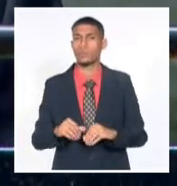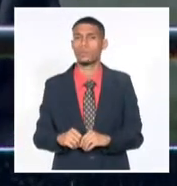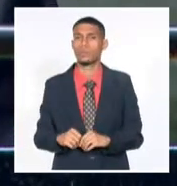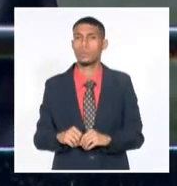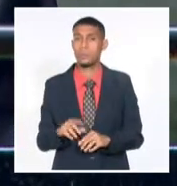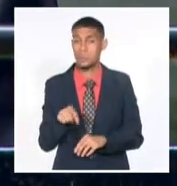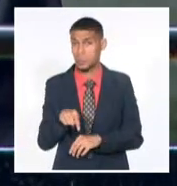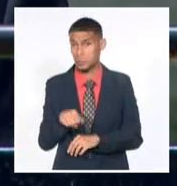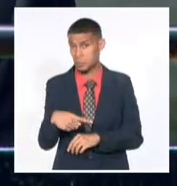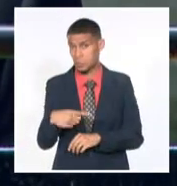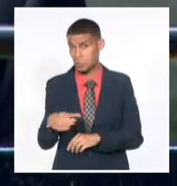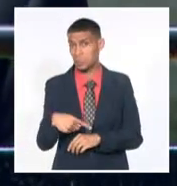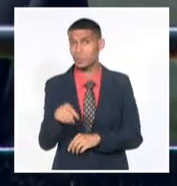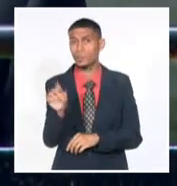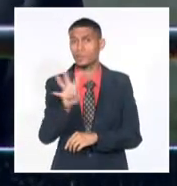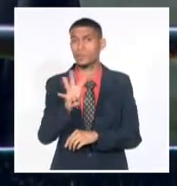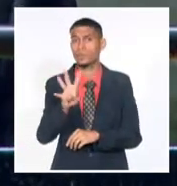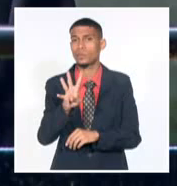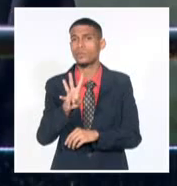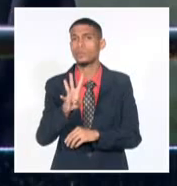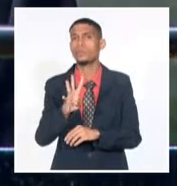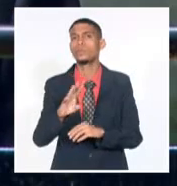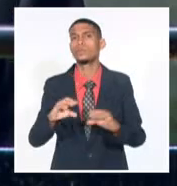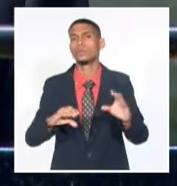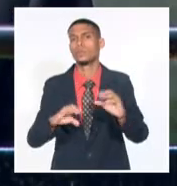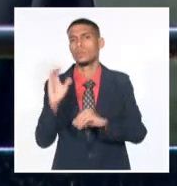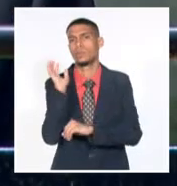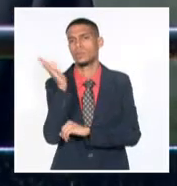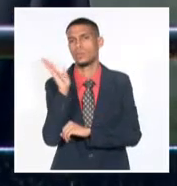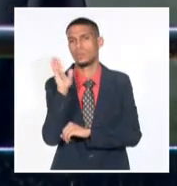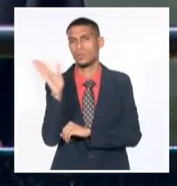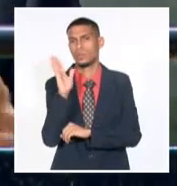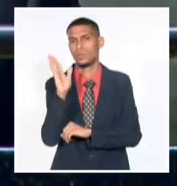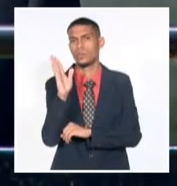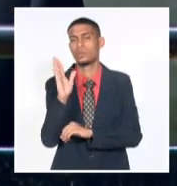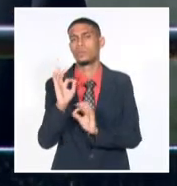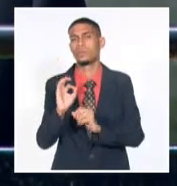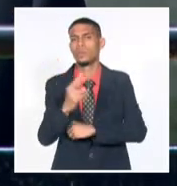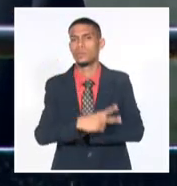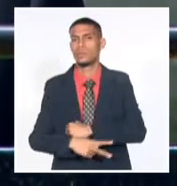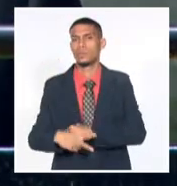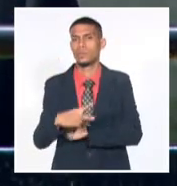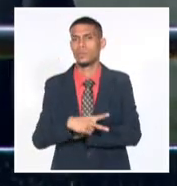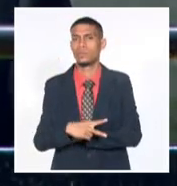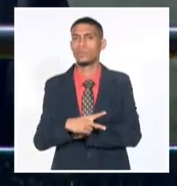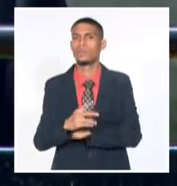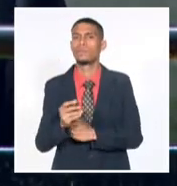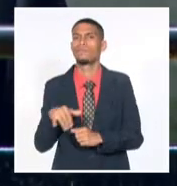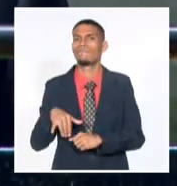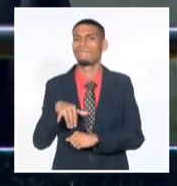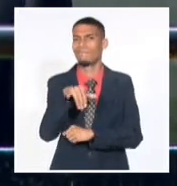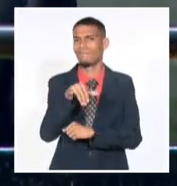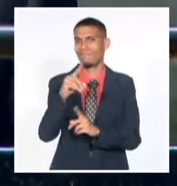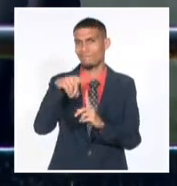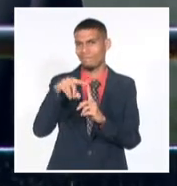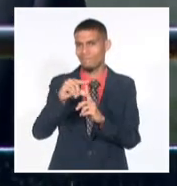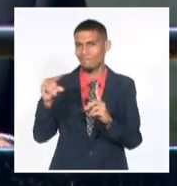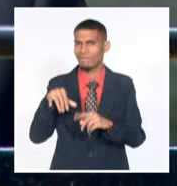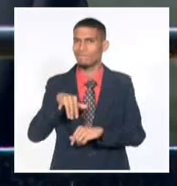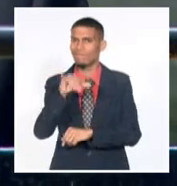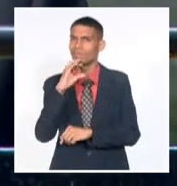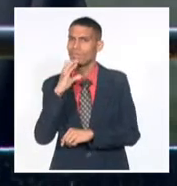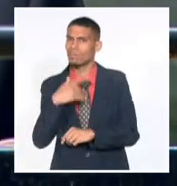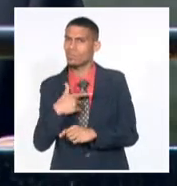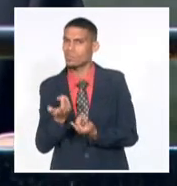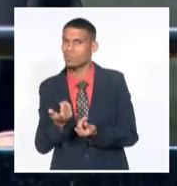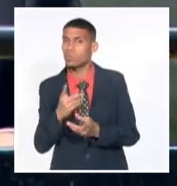acogeremos la cuarta conferencia, la nación y la emigración, que contribuirá a profundizar el diálogo entre el